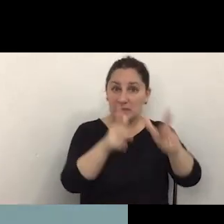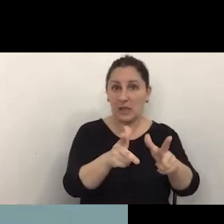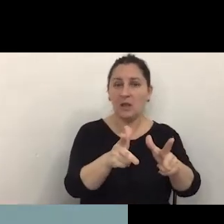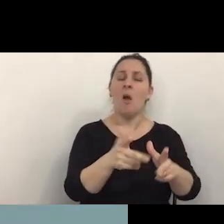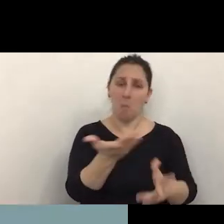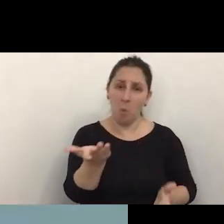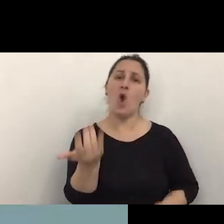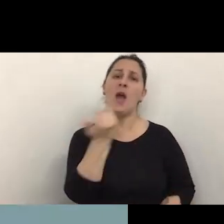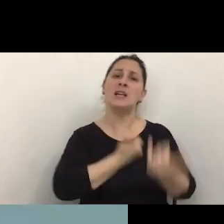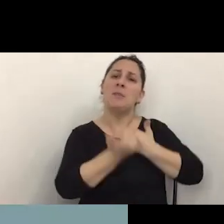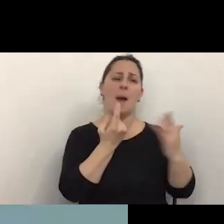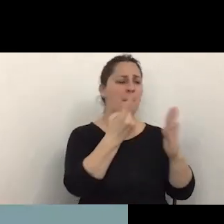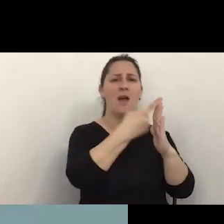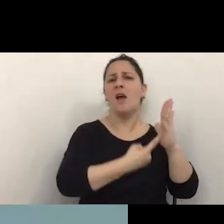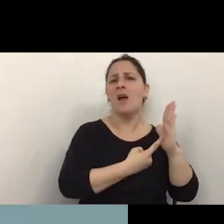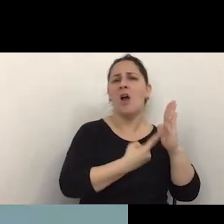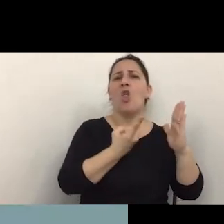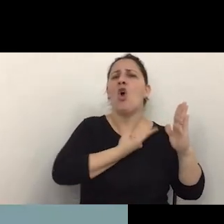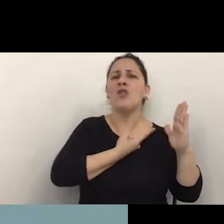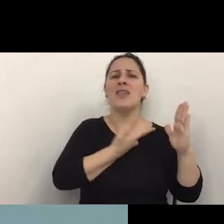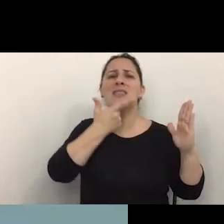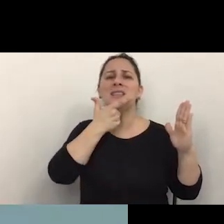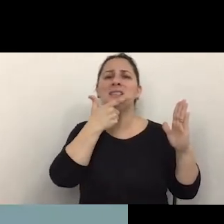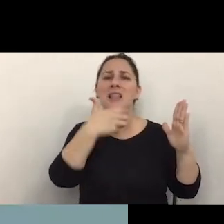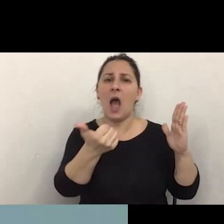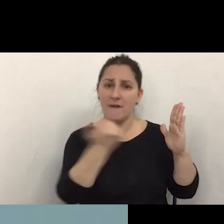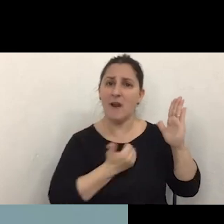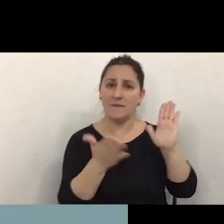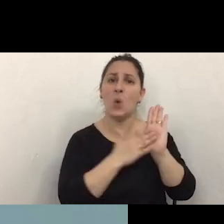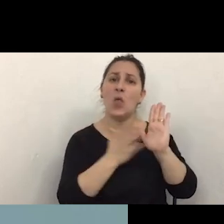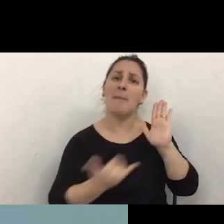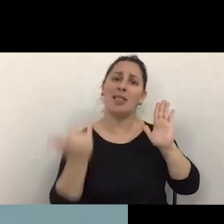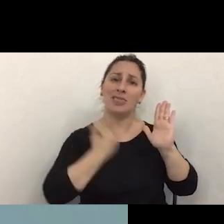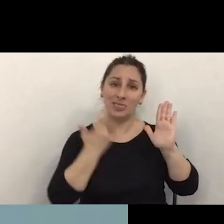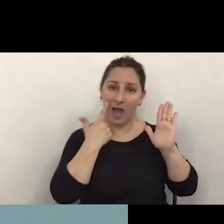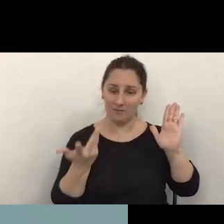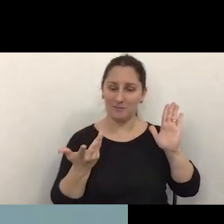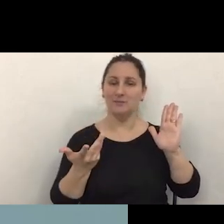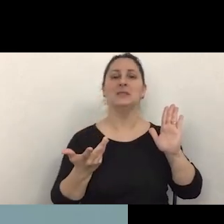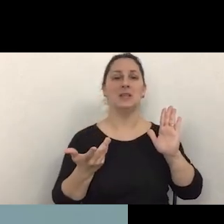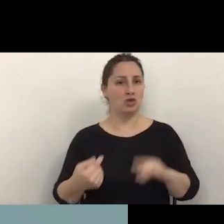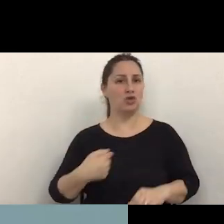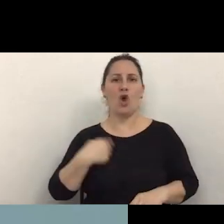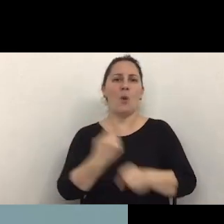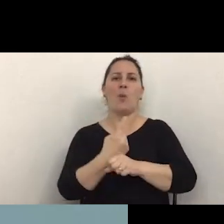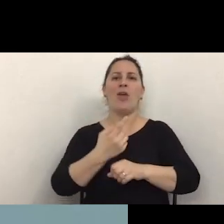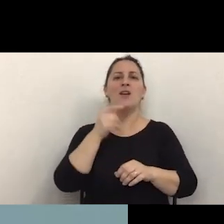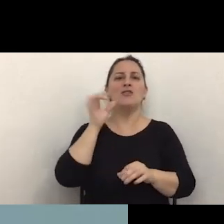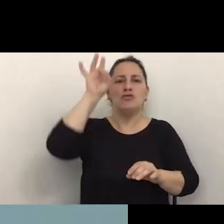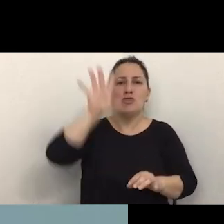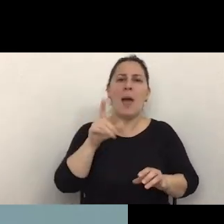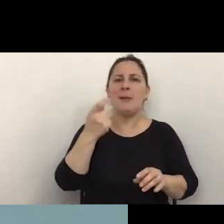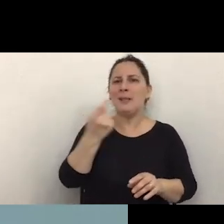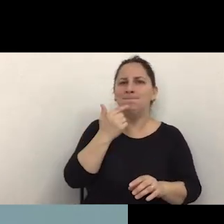dónde está el 17A. Fundalo. Con lo cual me está diciendo, no podés aplicar solamente la